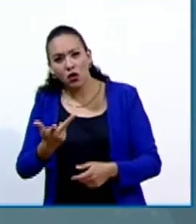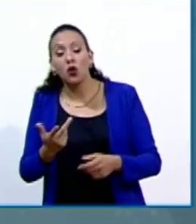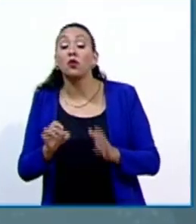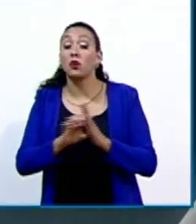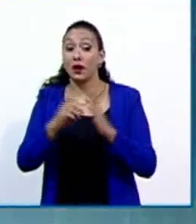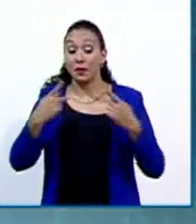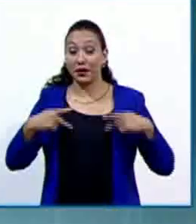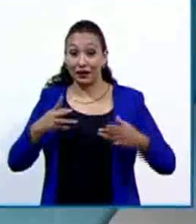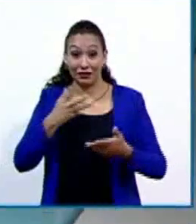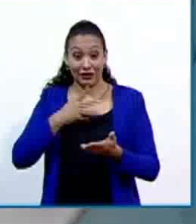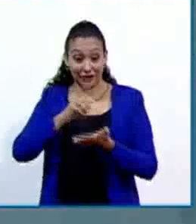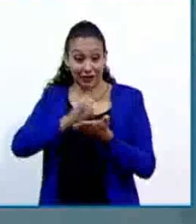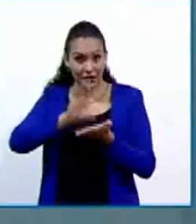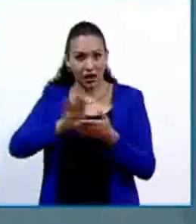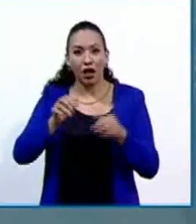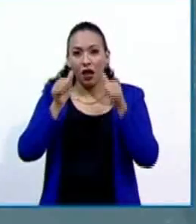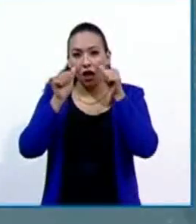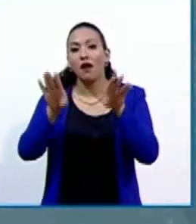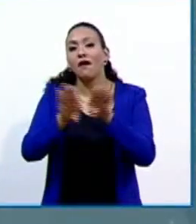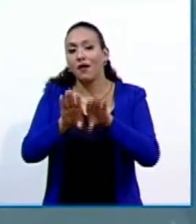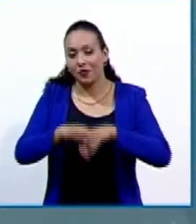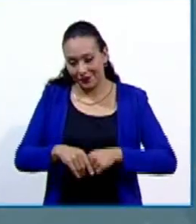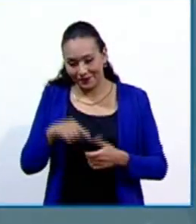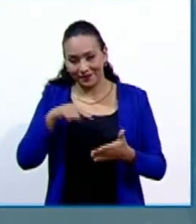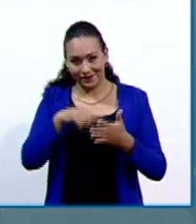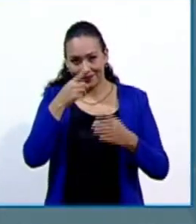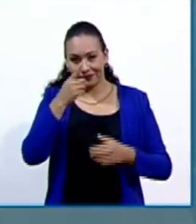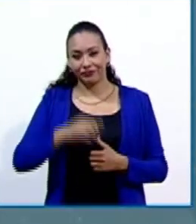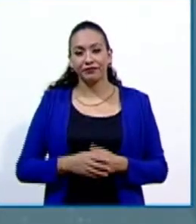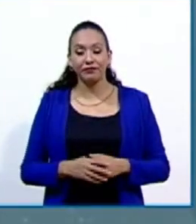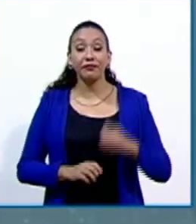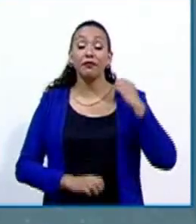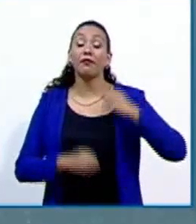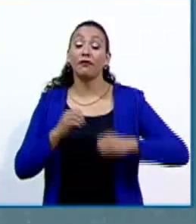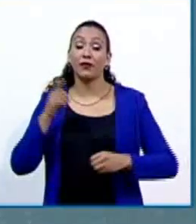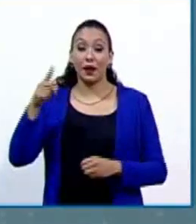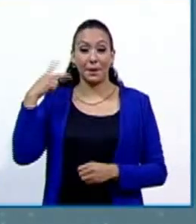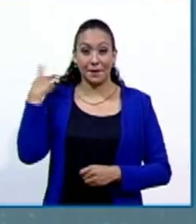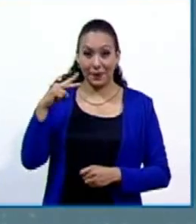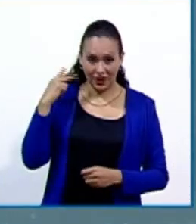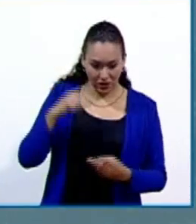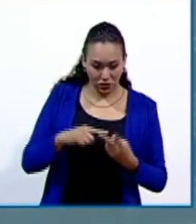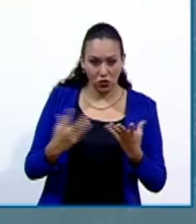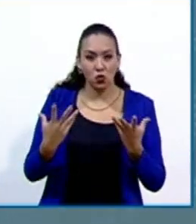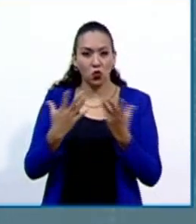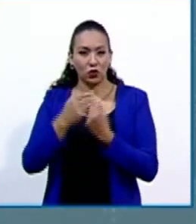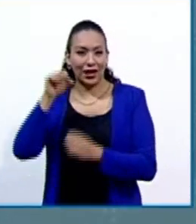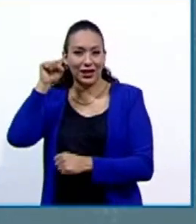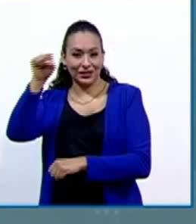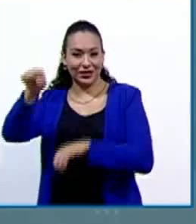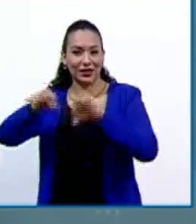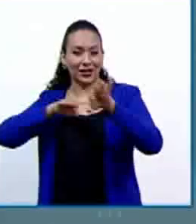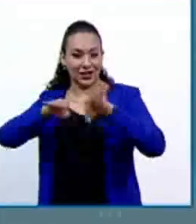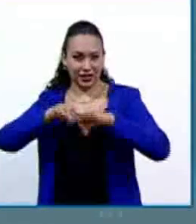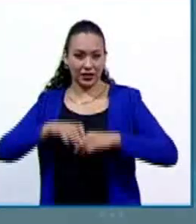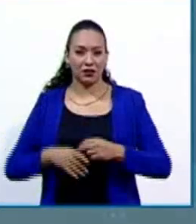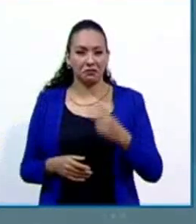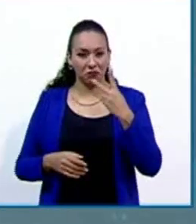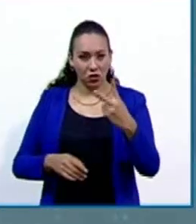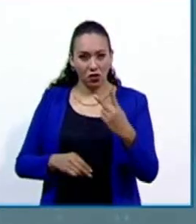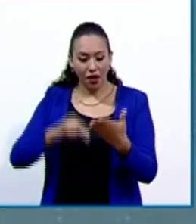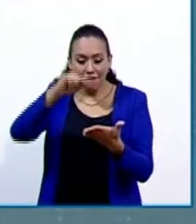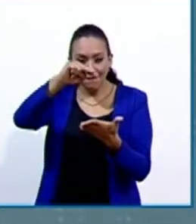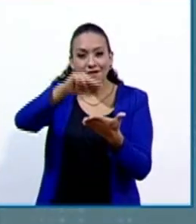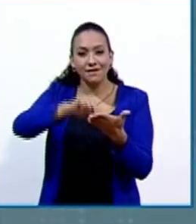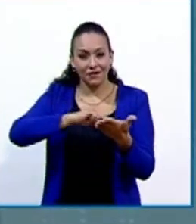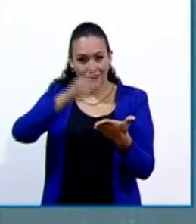discapacidad. El Tribunal Superior de Justicia de Veracruz y el Sindicato de Trabajadores de la institución firmaron las